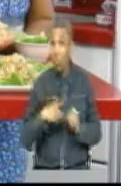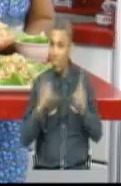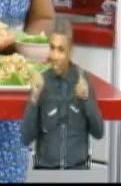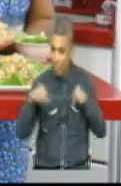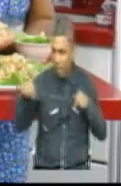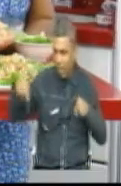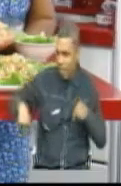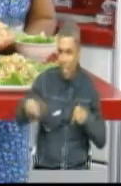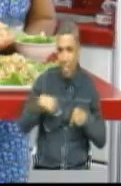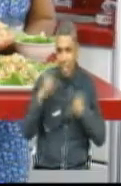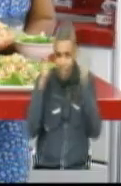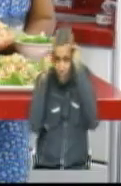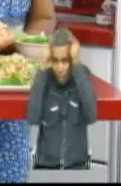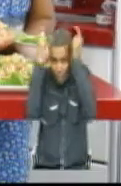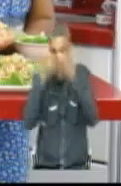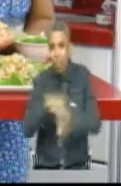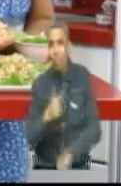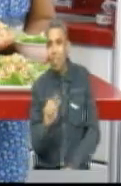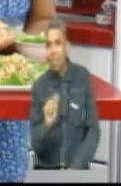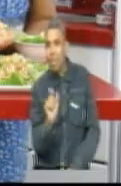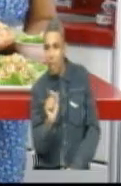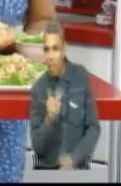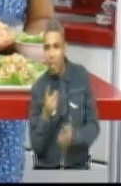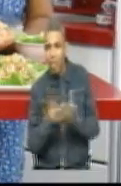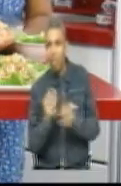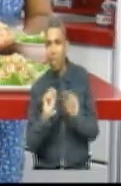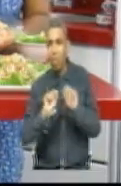bueno vamos a utilizar